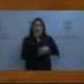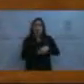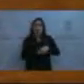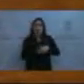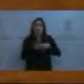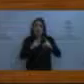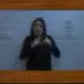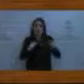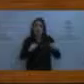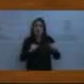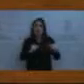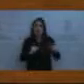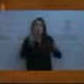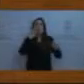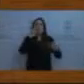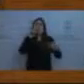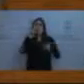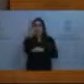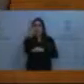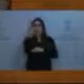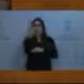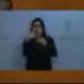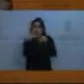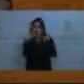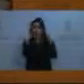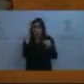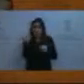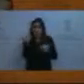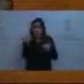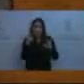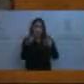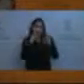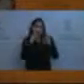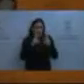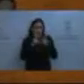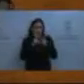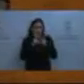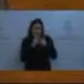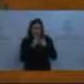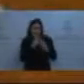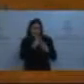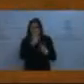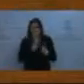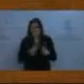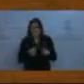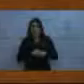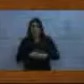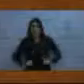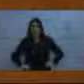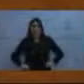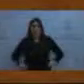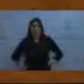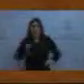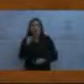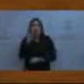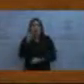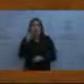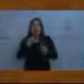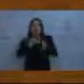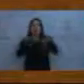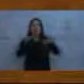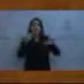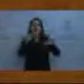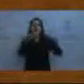algo. Pincha la bandera de Asturias, que por cierto se ve fatal, depende de la resolución, puede ser uno incluso que es argentina, y entra uno ahí y tiene cambiado al asturiano